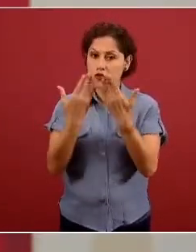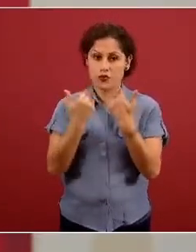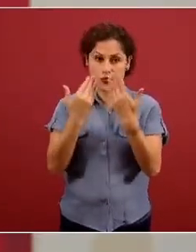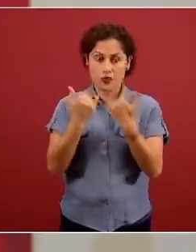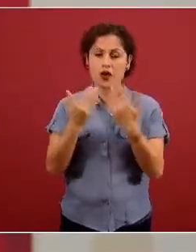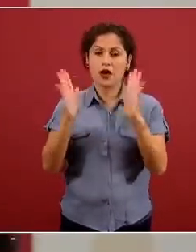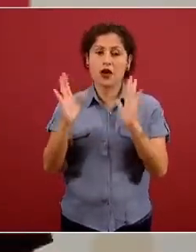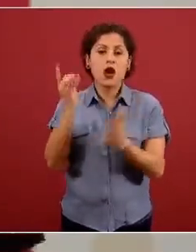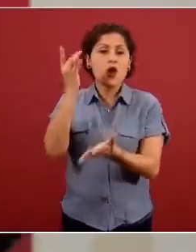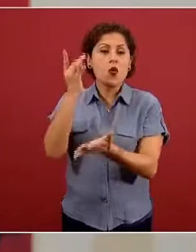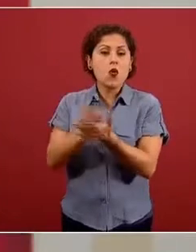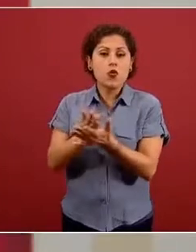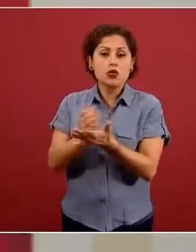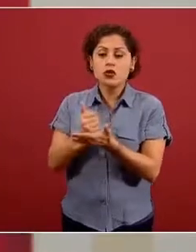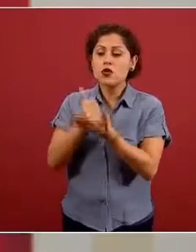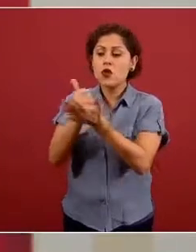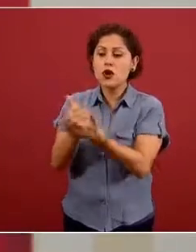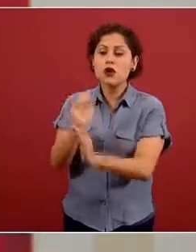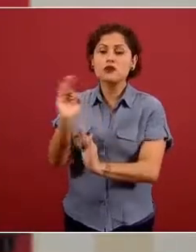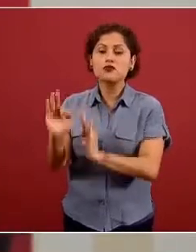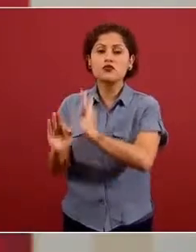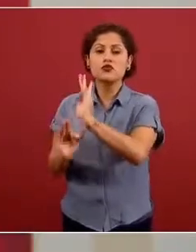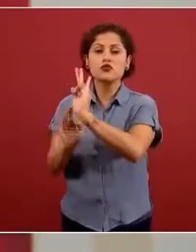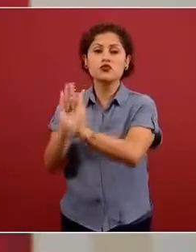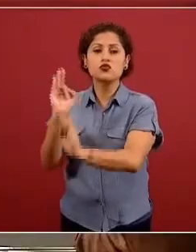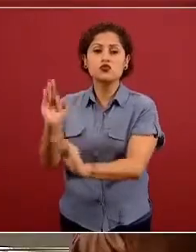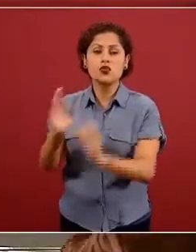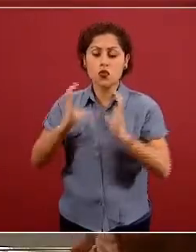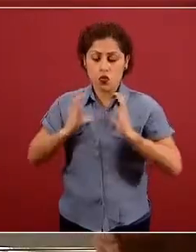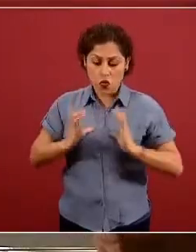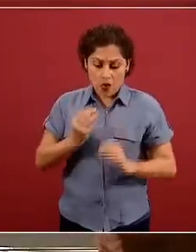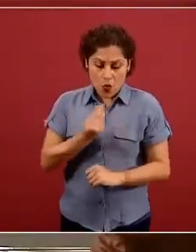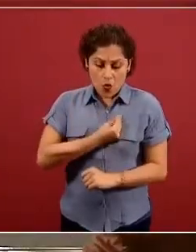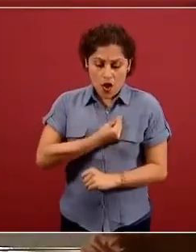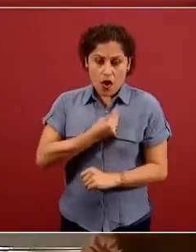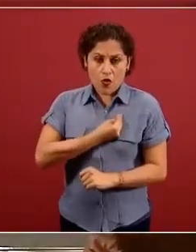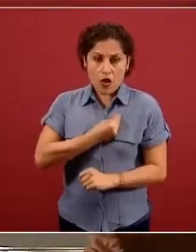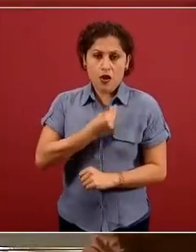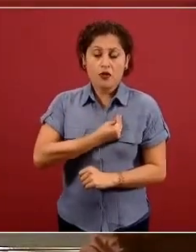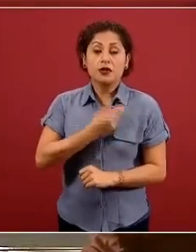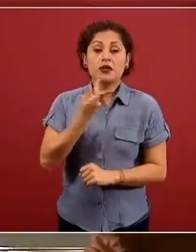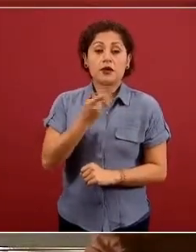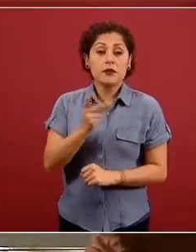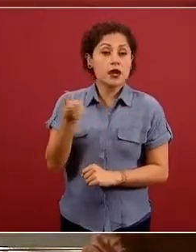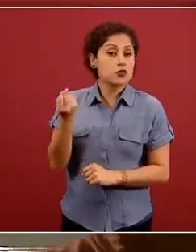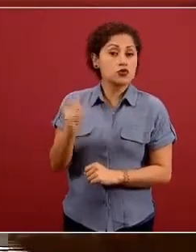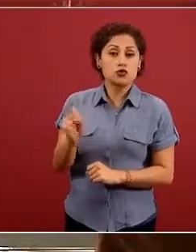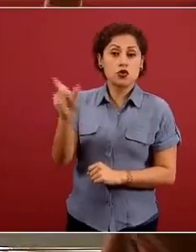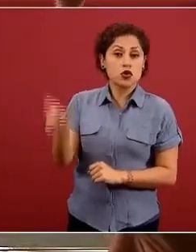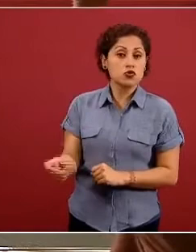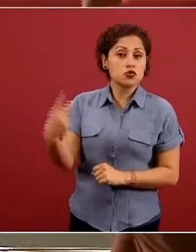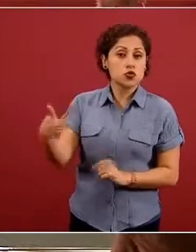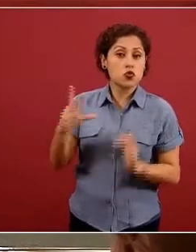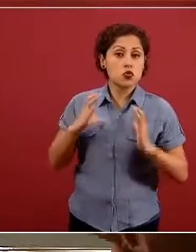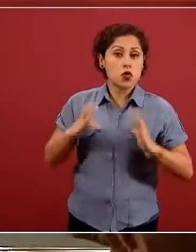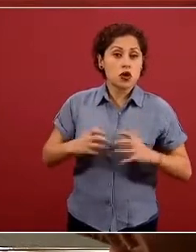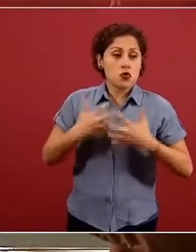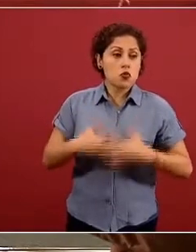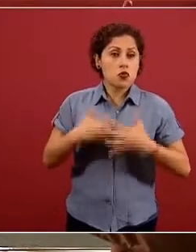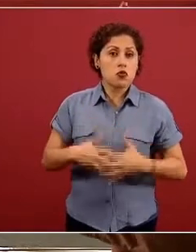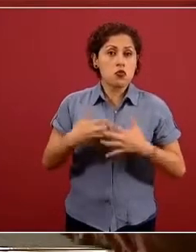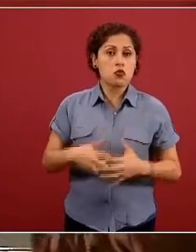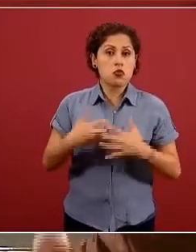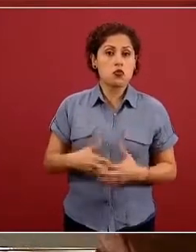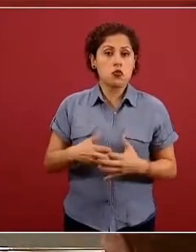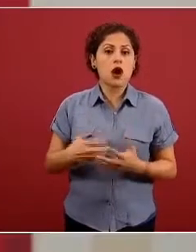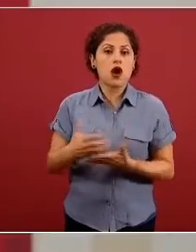organismo hasta que el propio organismo tiene los mecanismos de reparación que le ayudan a salir adelante. Entonces sí, definitivamente,